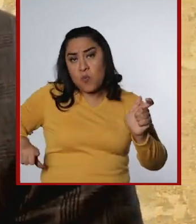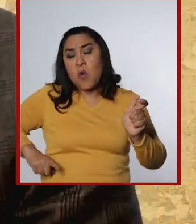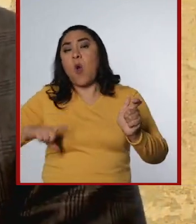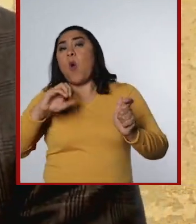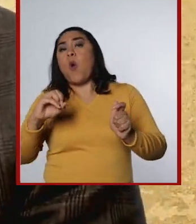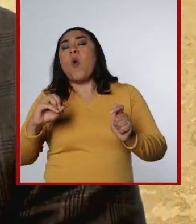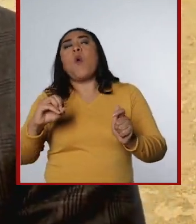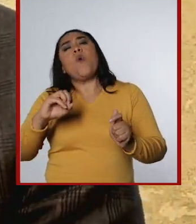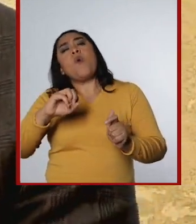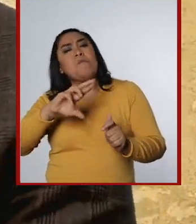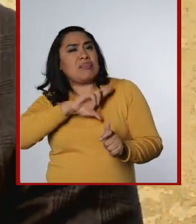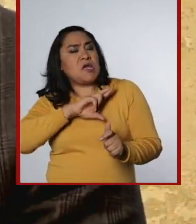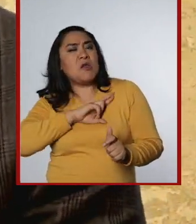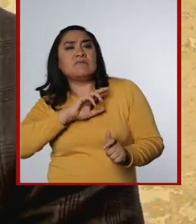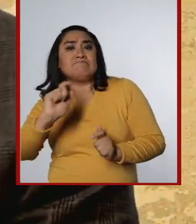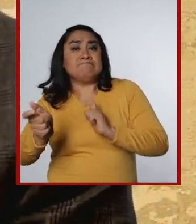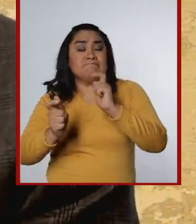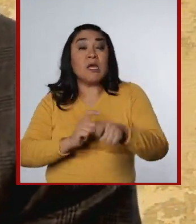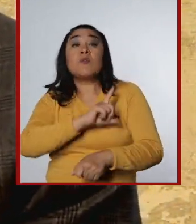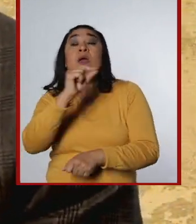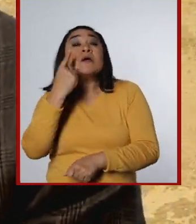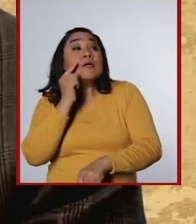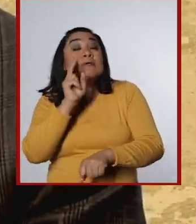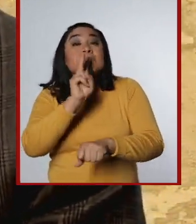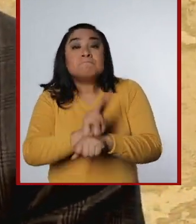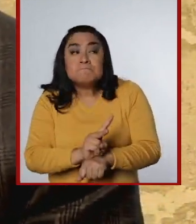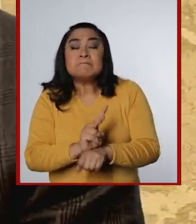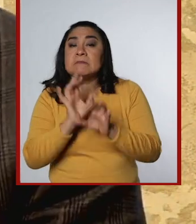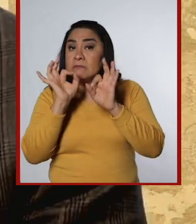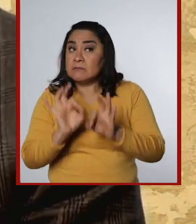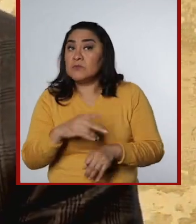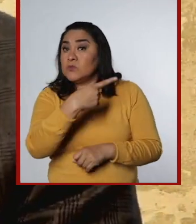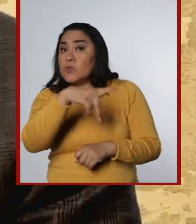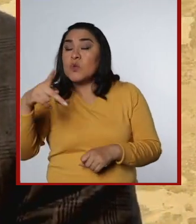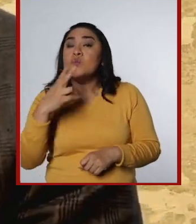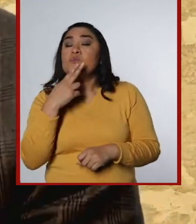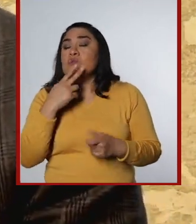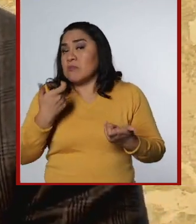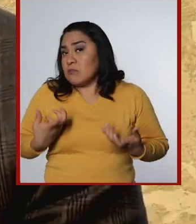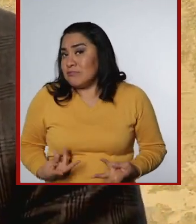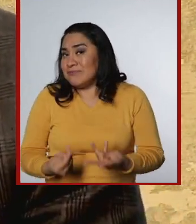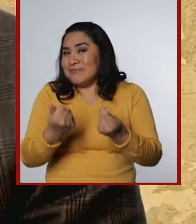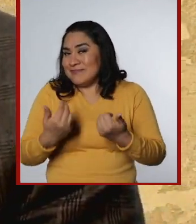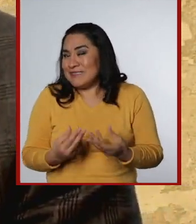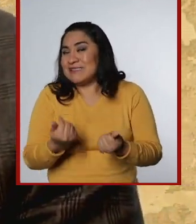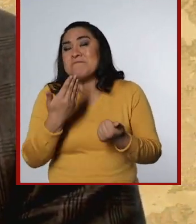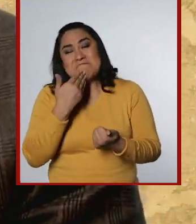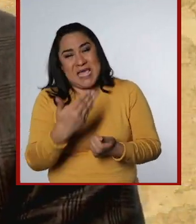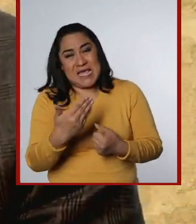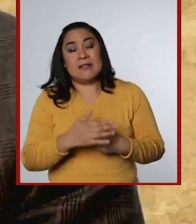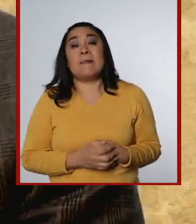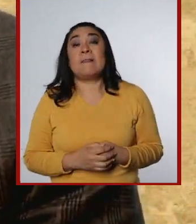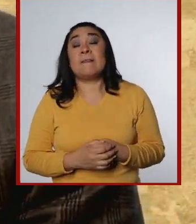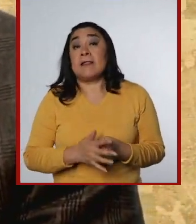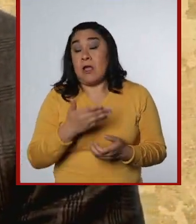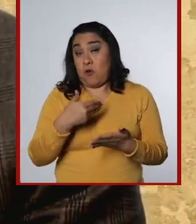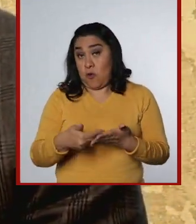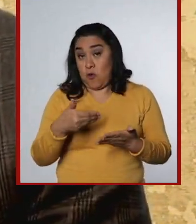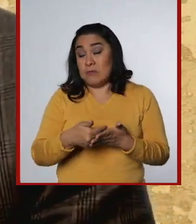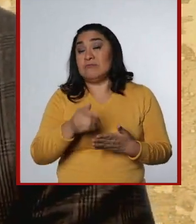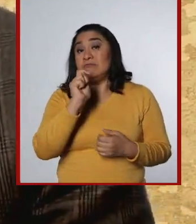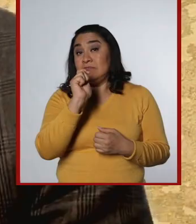incluso a algunos particulares. Y después la verificación del correcto aprovechamiento de estos recursos, que ahora no